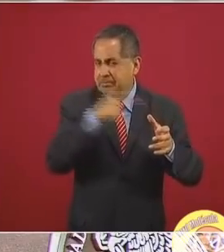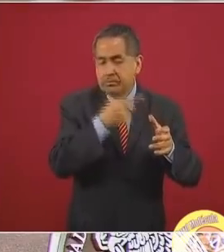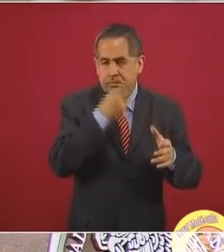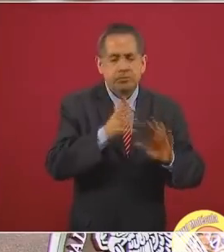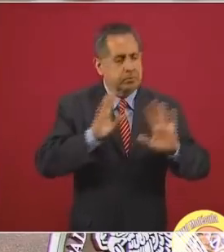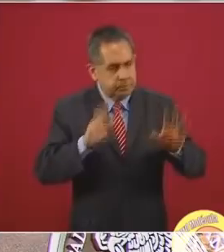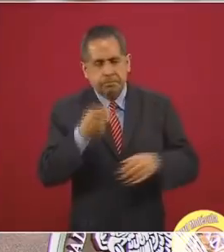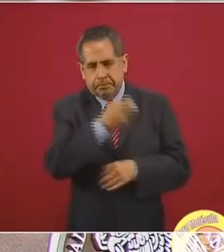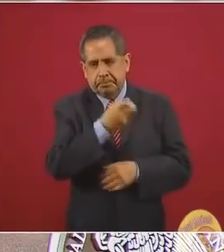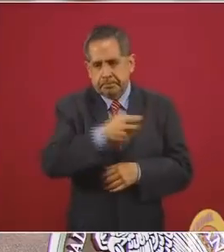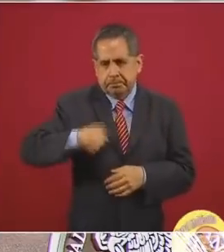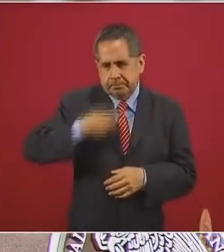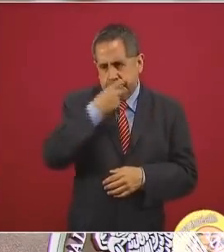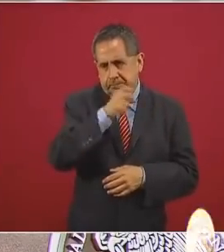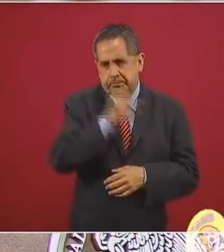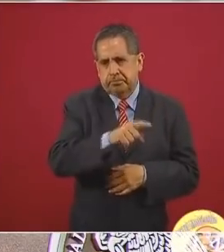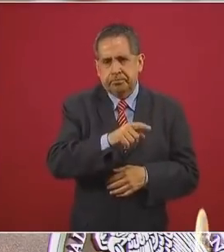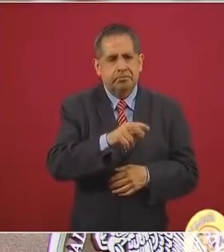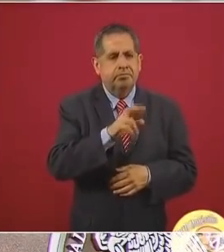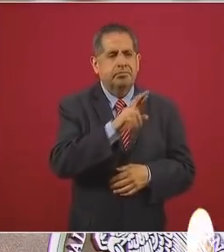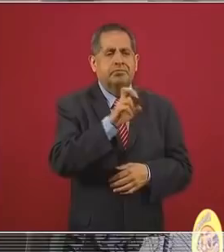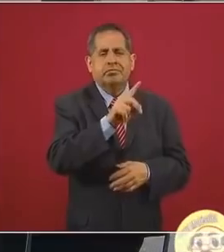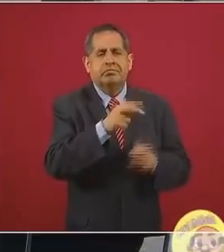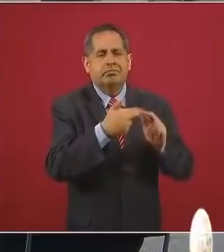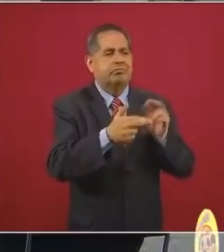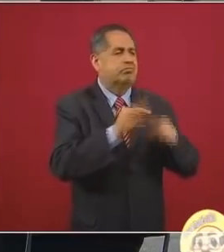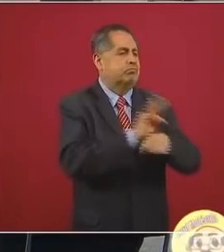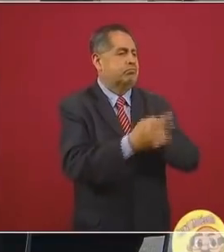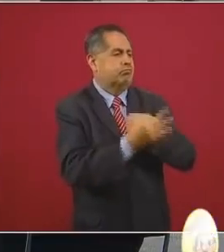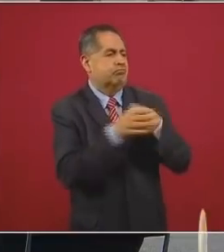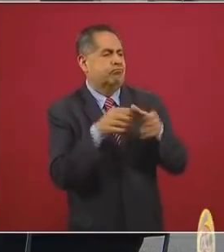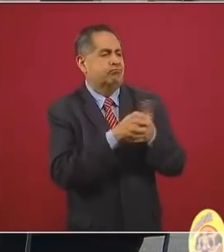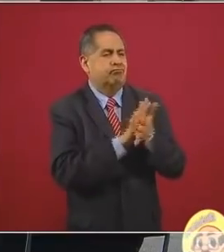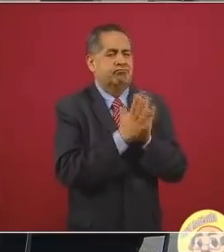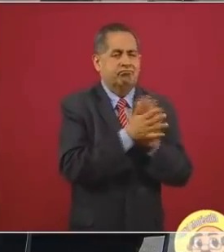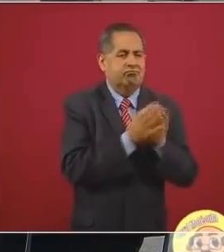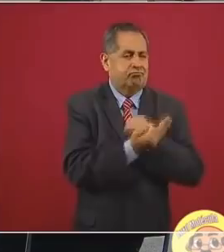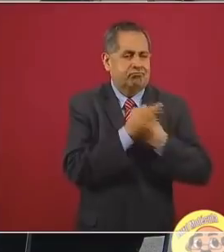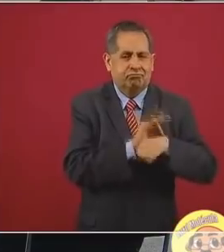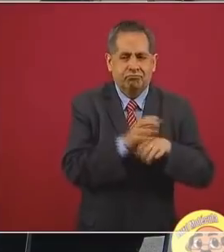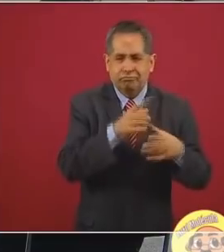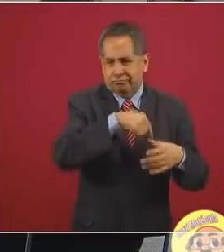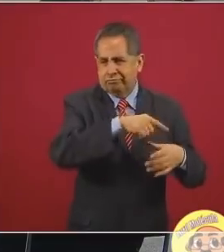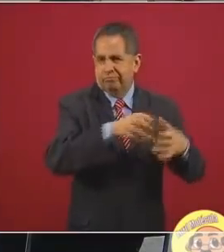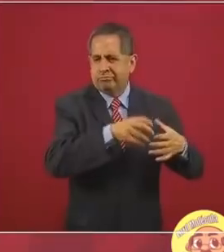Pues esto, lo que hablo de la red de complicidades y de componendas, ¿no?